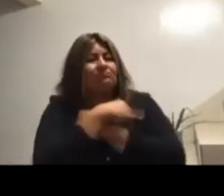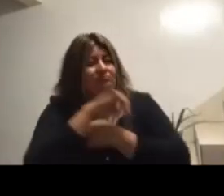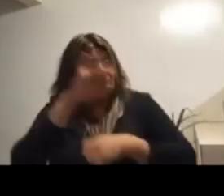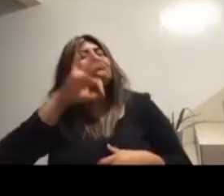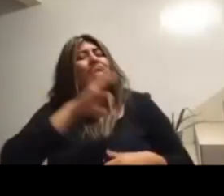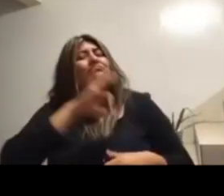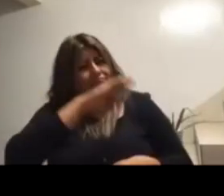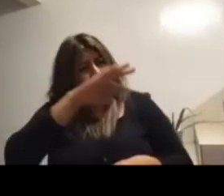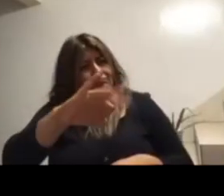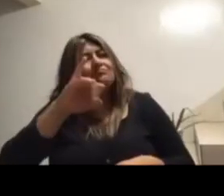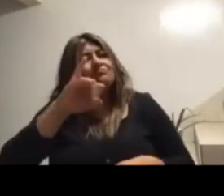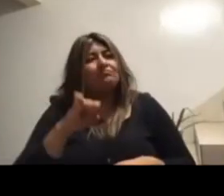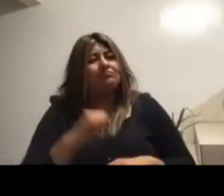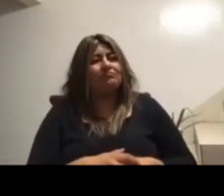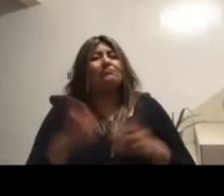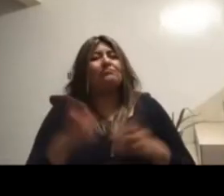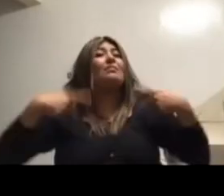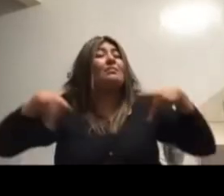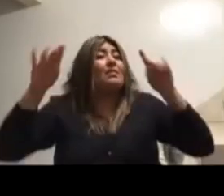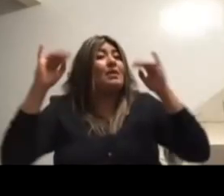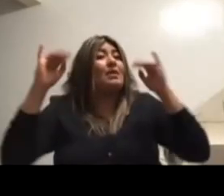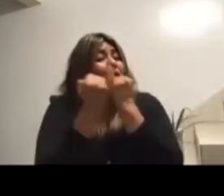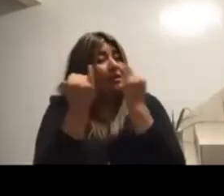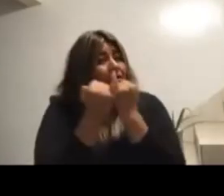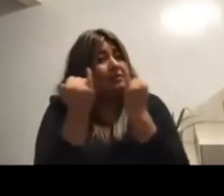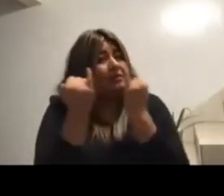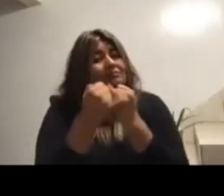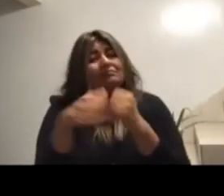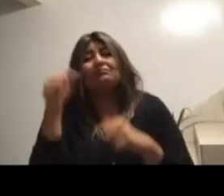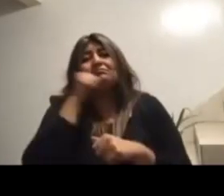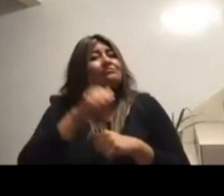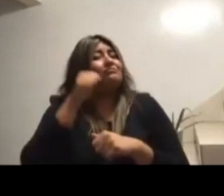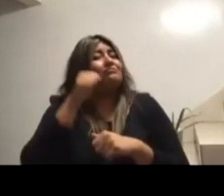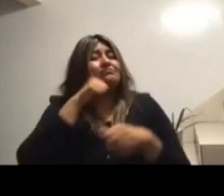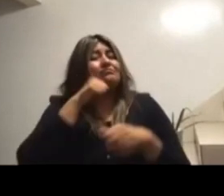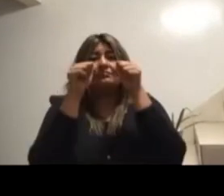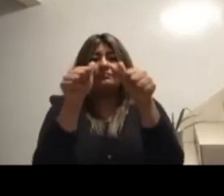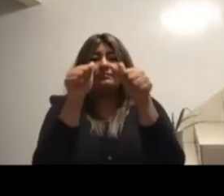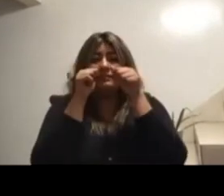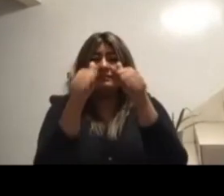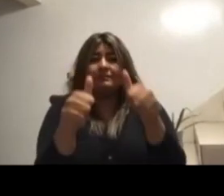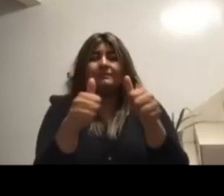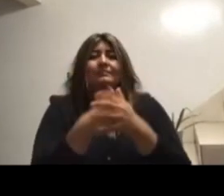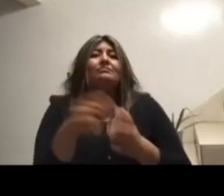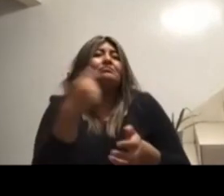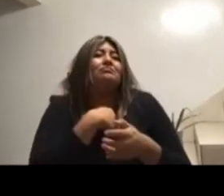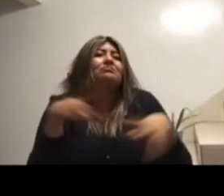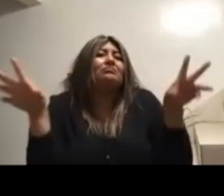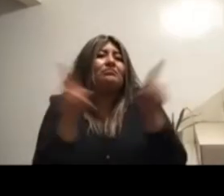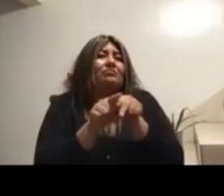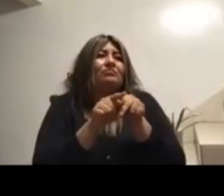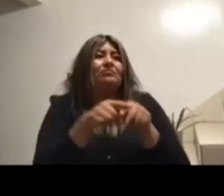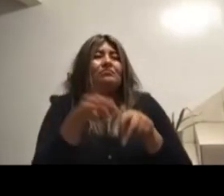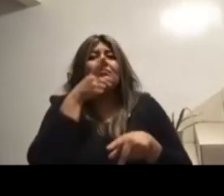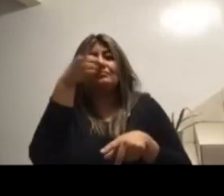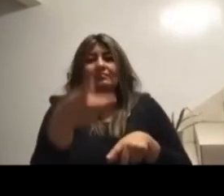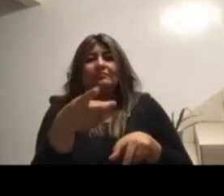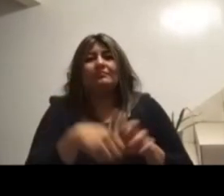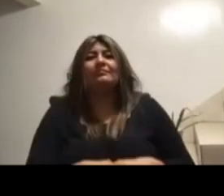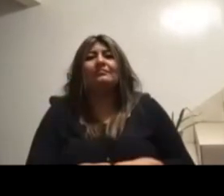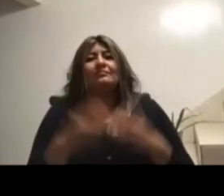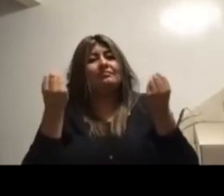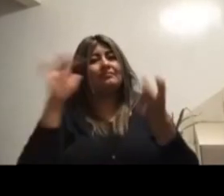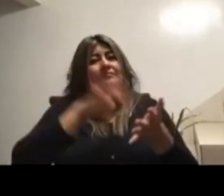tiempo revisando los retos, ¿no? Creo que eso es lo que quería comentar. Muy bien, pues muchísimas gracias, Gaby.